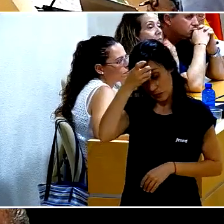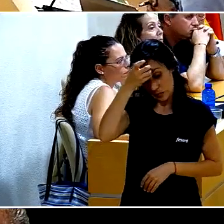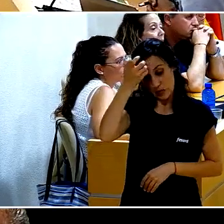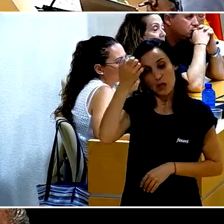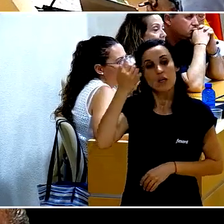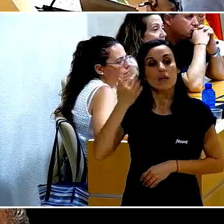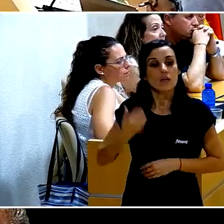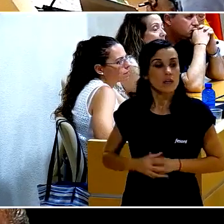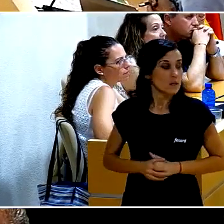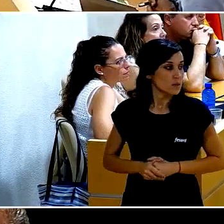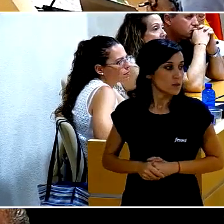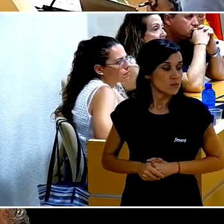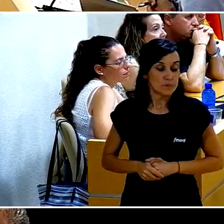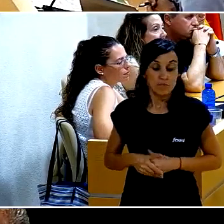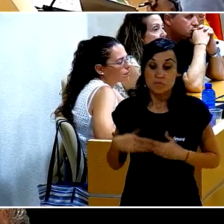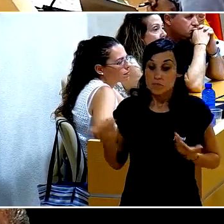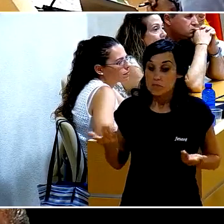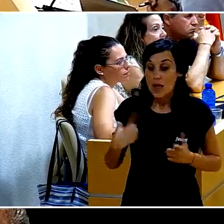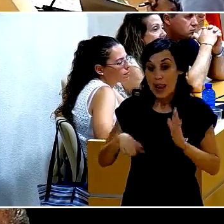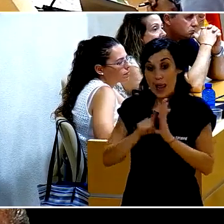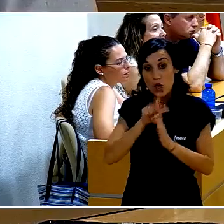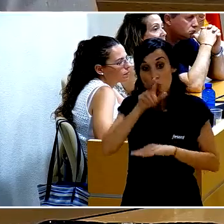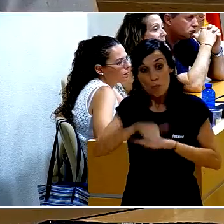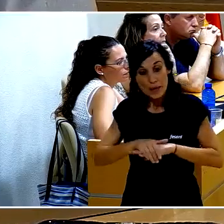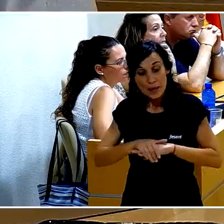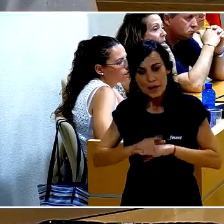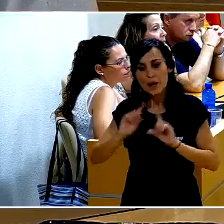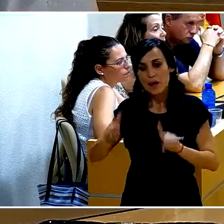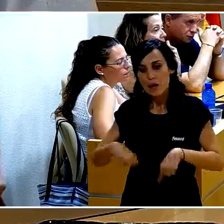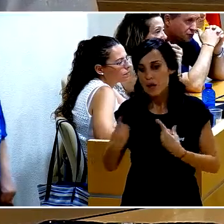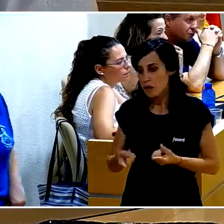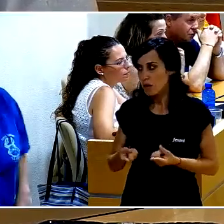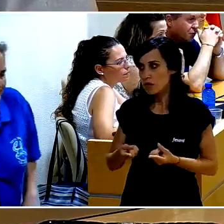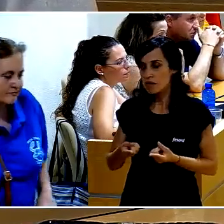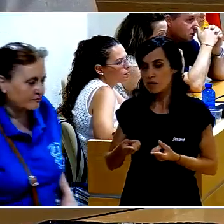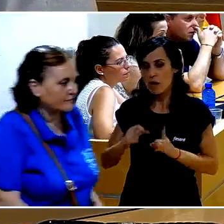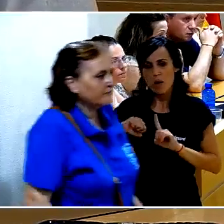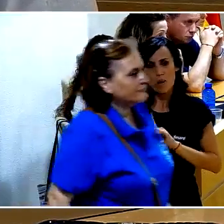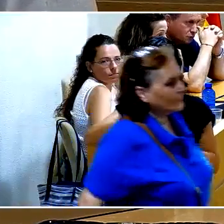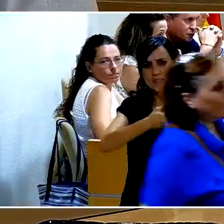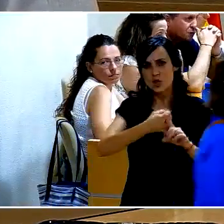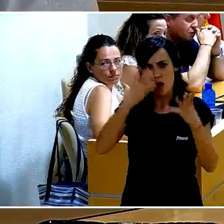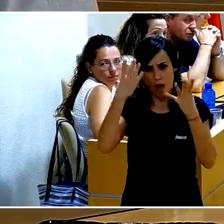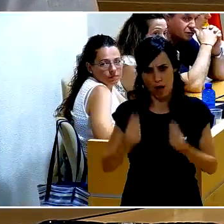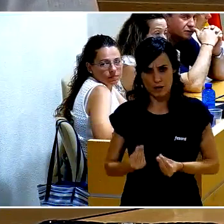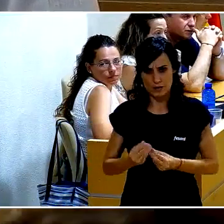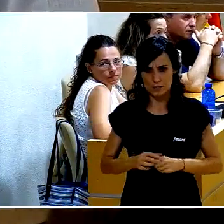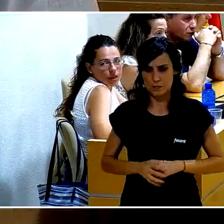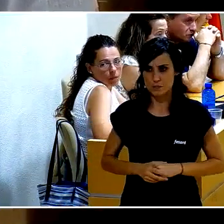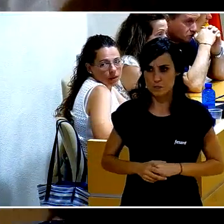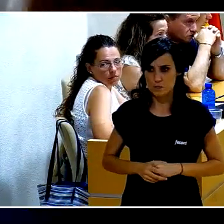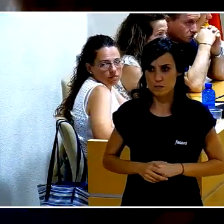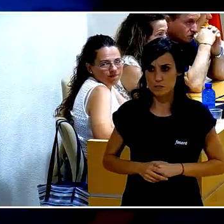Y por cumplir la ley, pues han tenido muchísimas presiones por